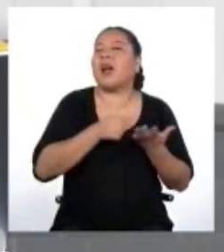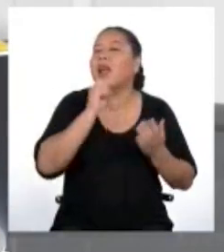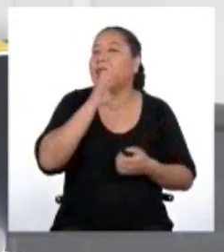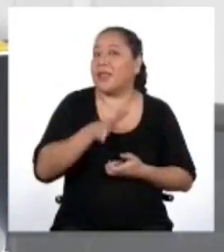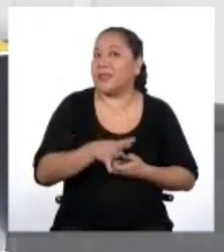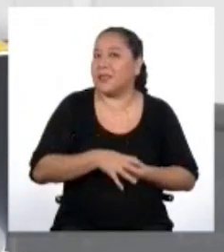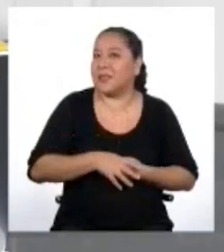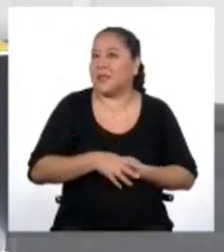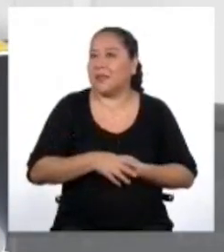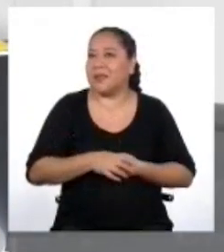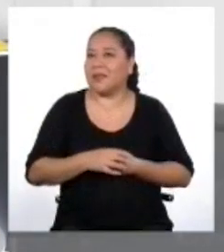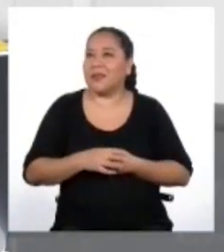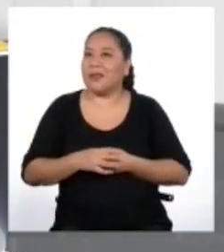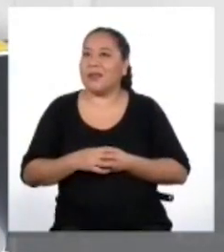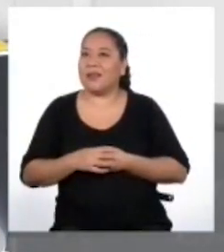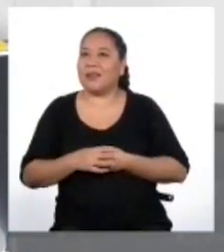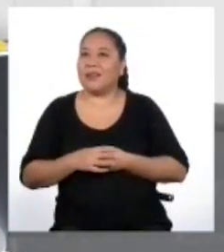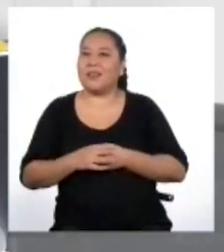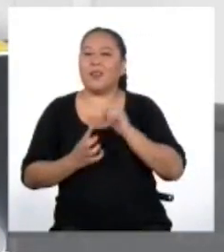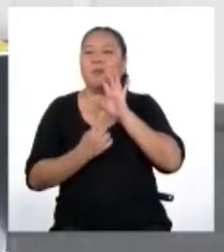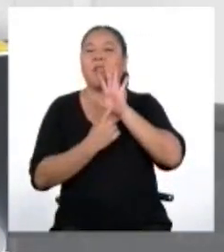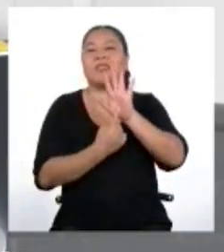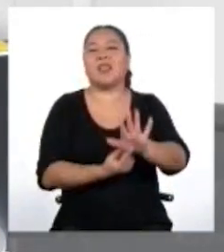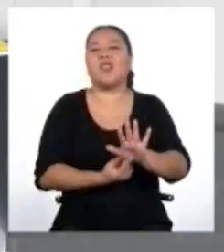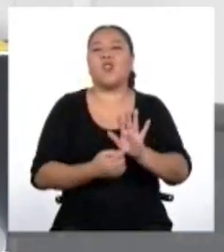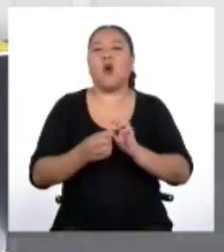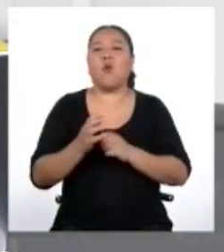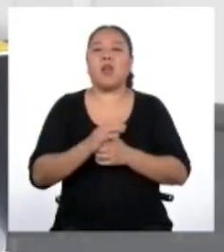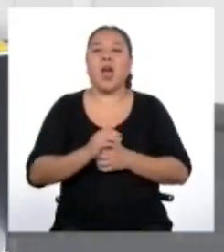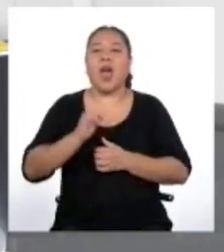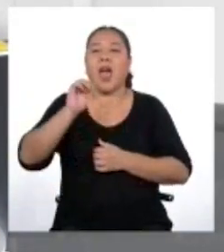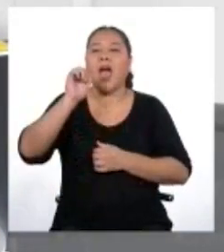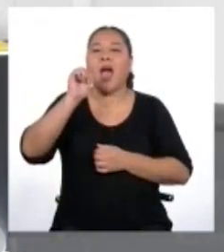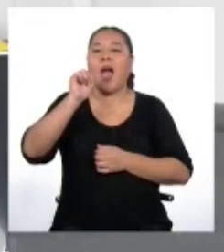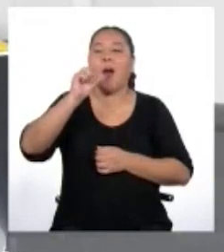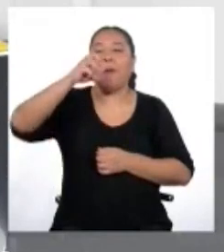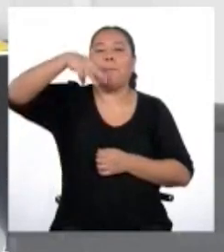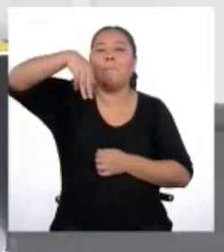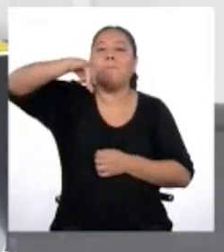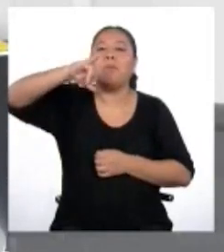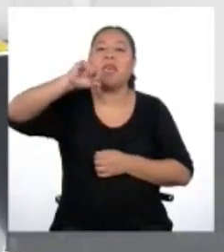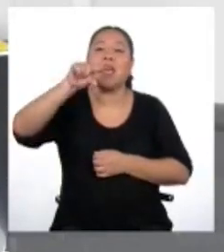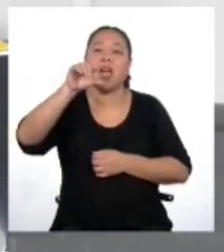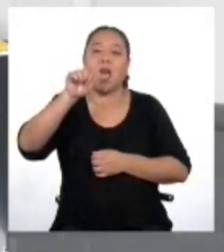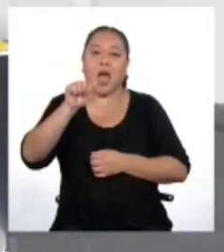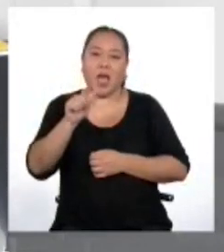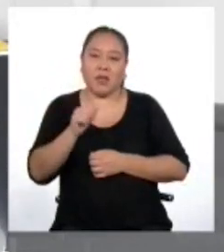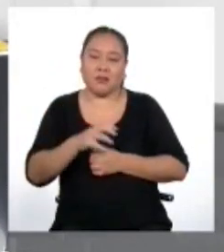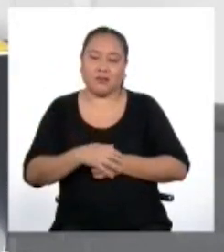Te presento a una amiga. ¿Uno más? Ya, uno más.